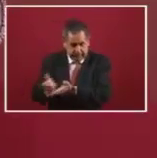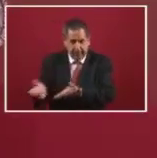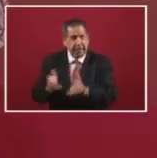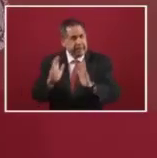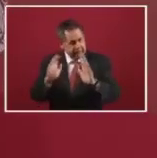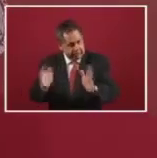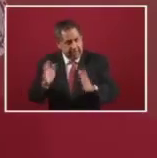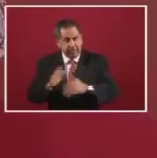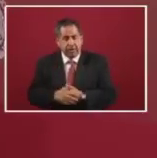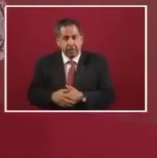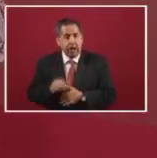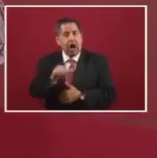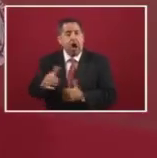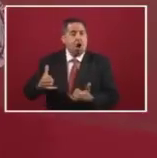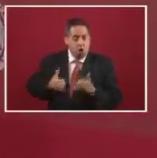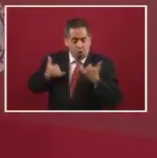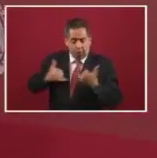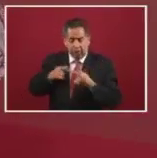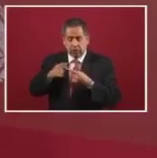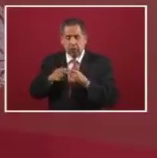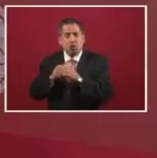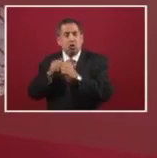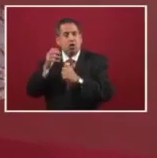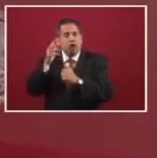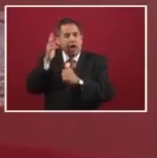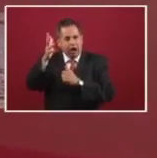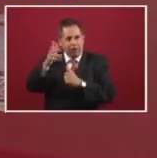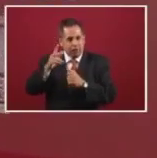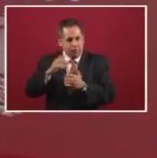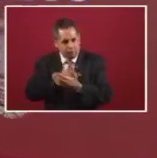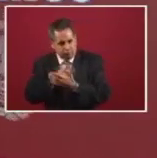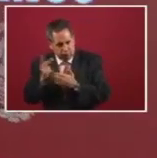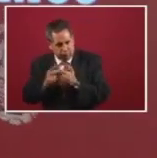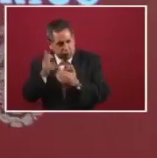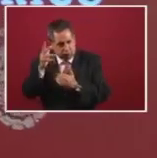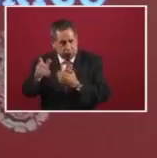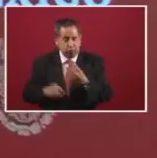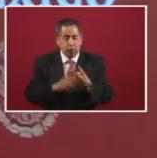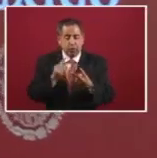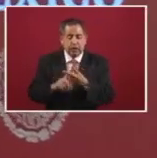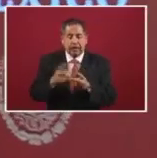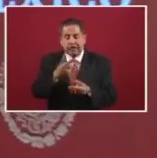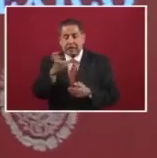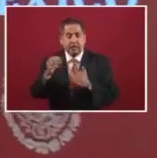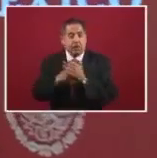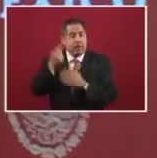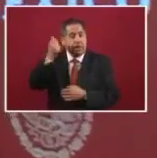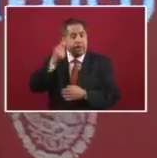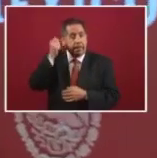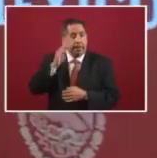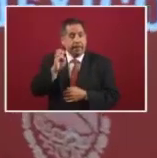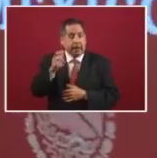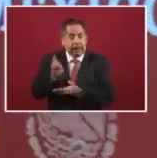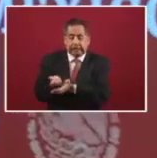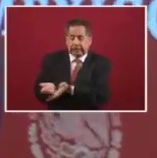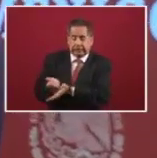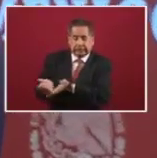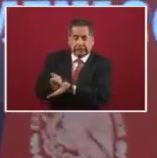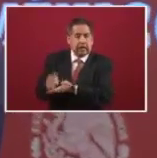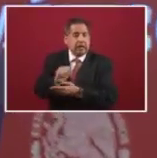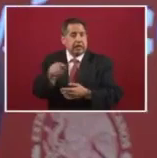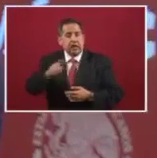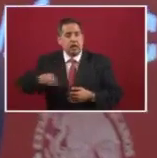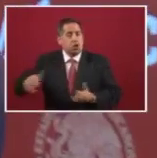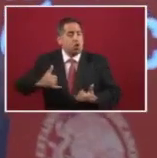más con Jóvenes Construyendo el Futuro y las cerca de 300 mil becas